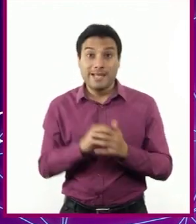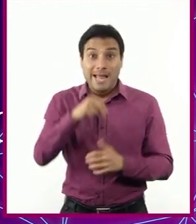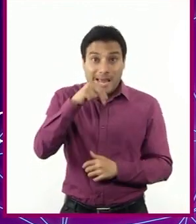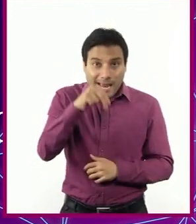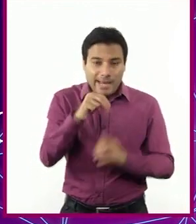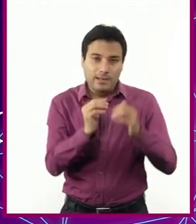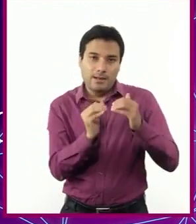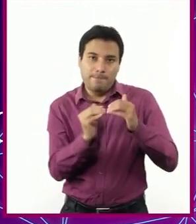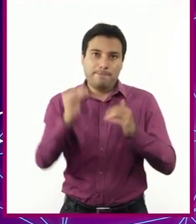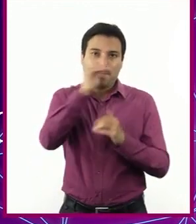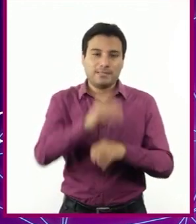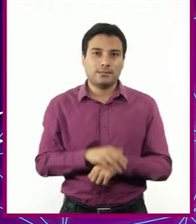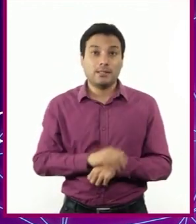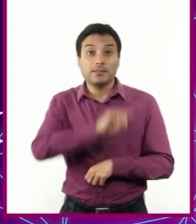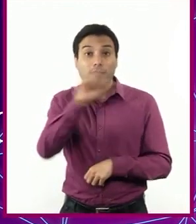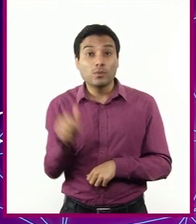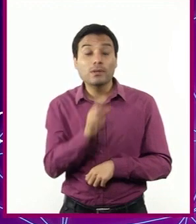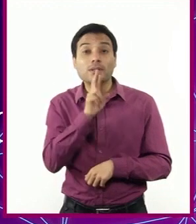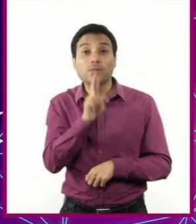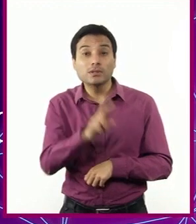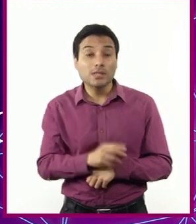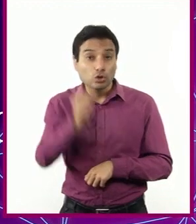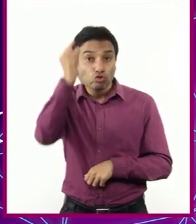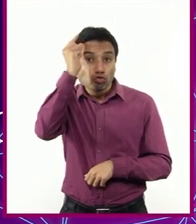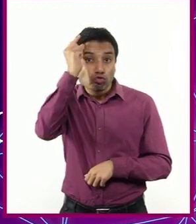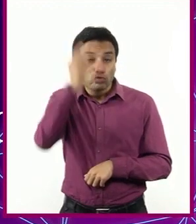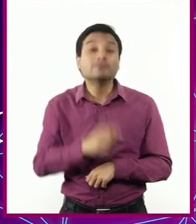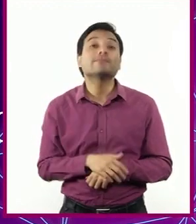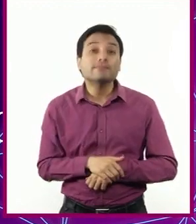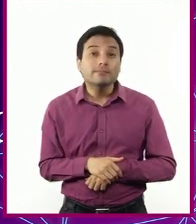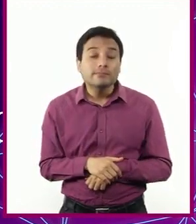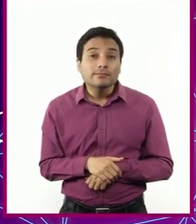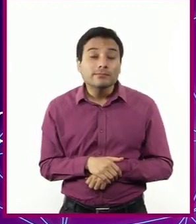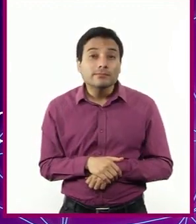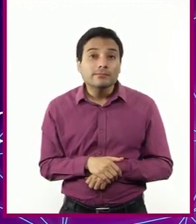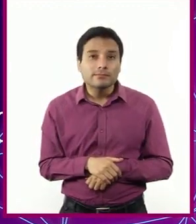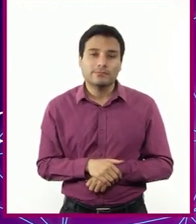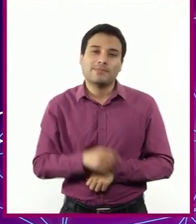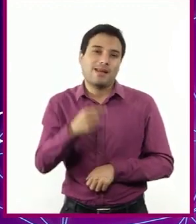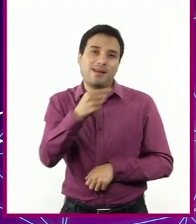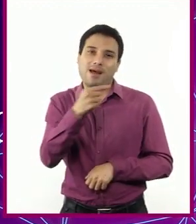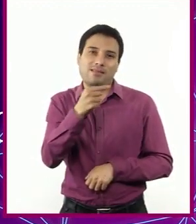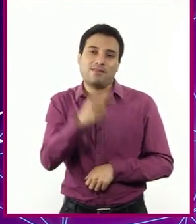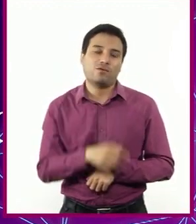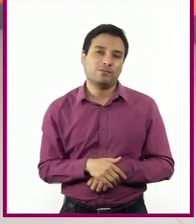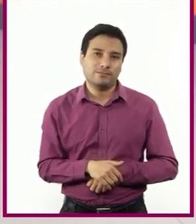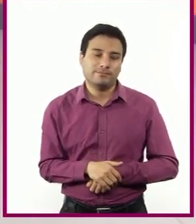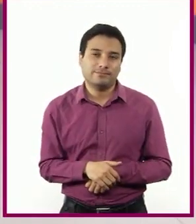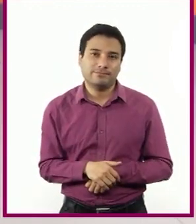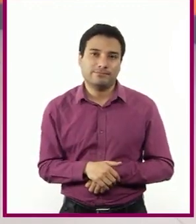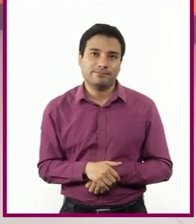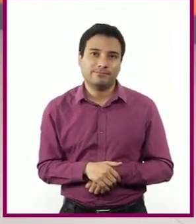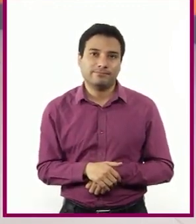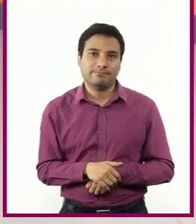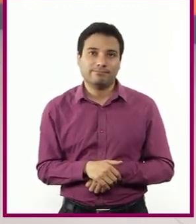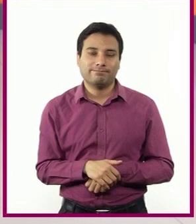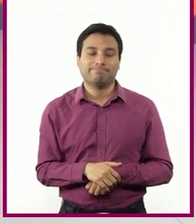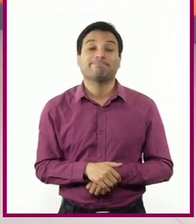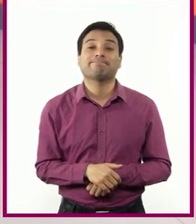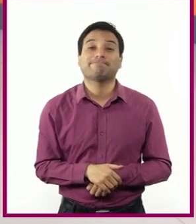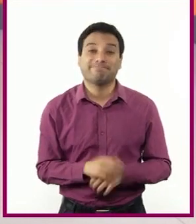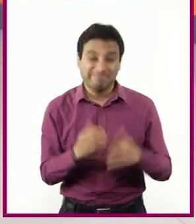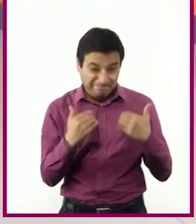y el exponente de la potencia resultante, m menos n, es negativo. De ahí que,